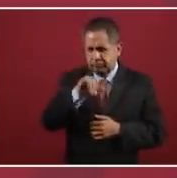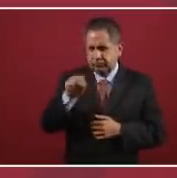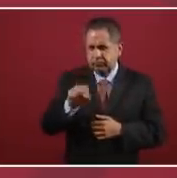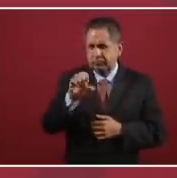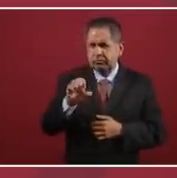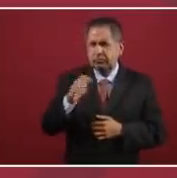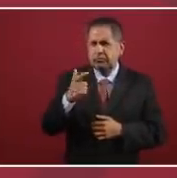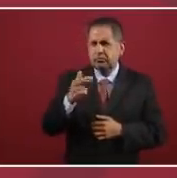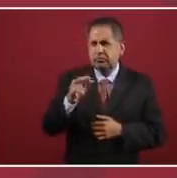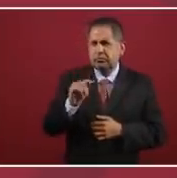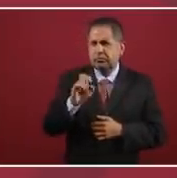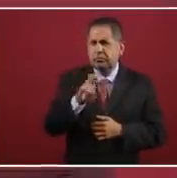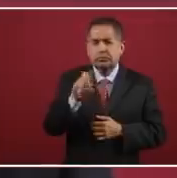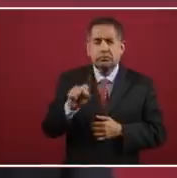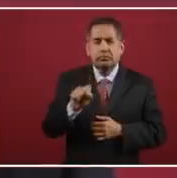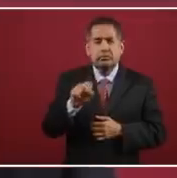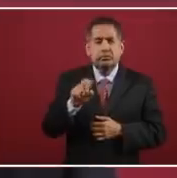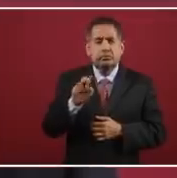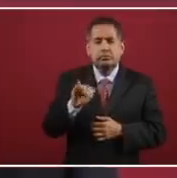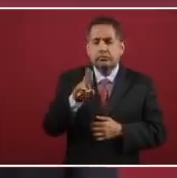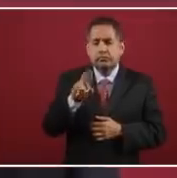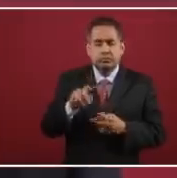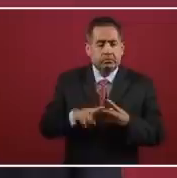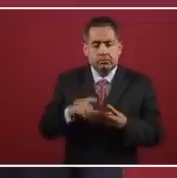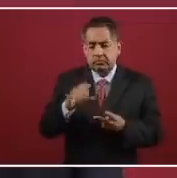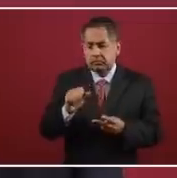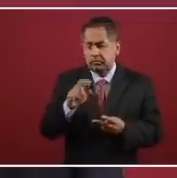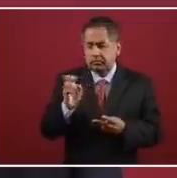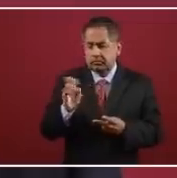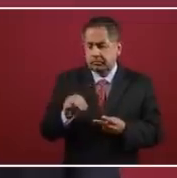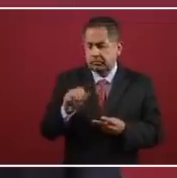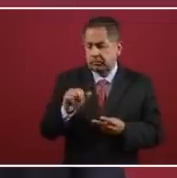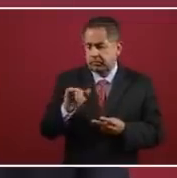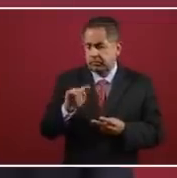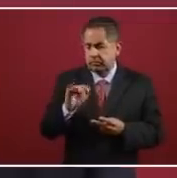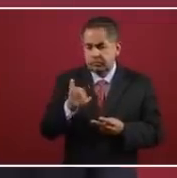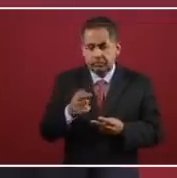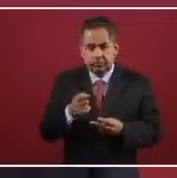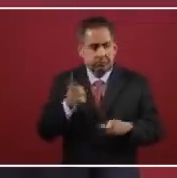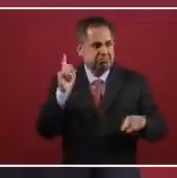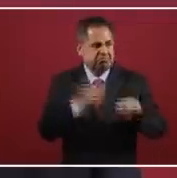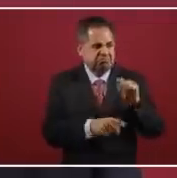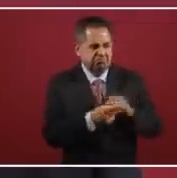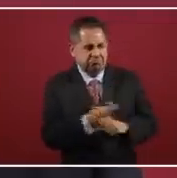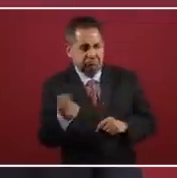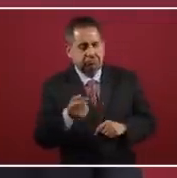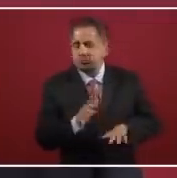Vivó, de Carmen Aristegui, eso no,